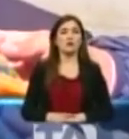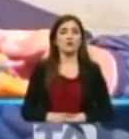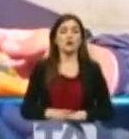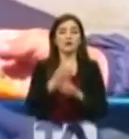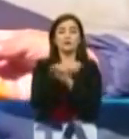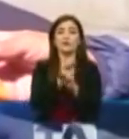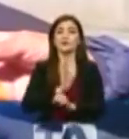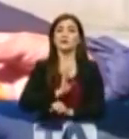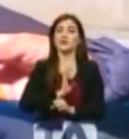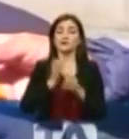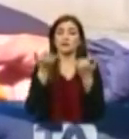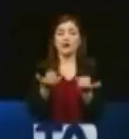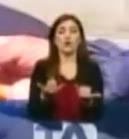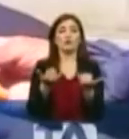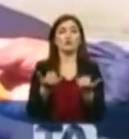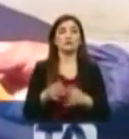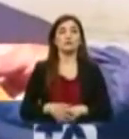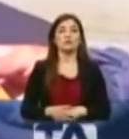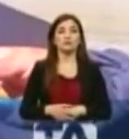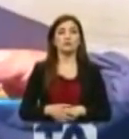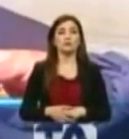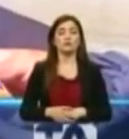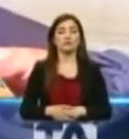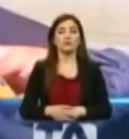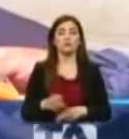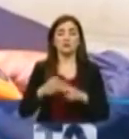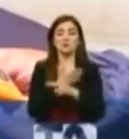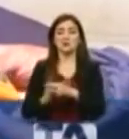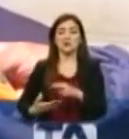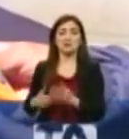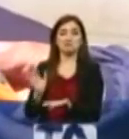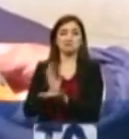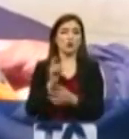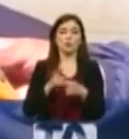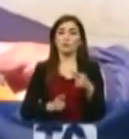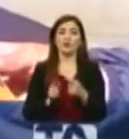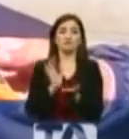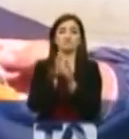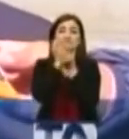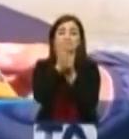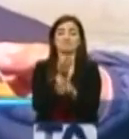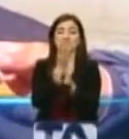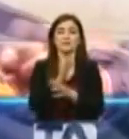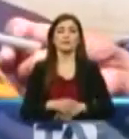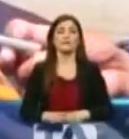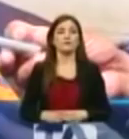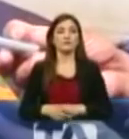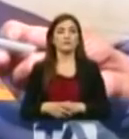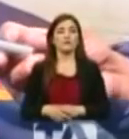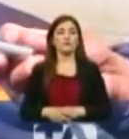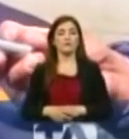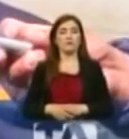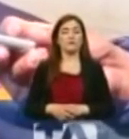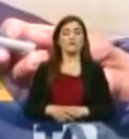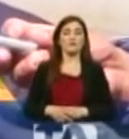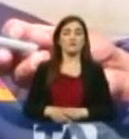que no existen en este momento las garantías adecuadas para que el expresidente Rafael Correa pueda rendir su versión. Sin embargo, estamos